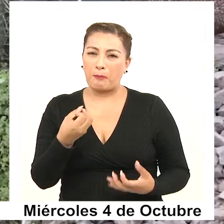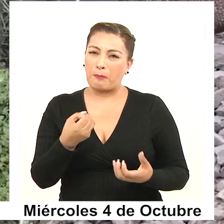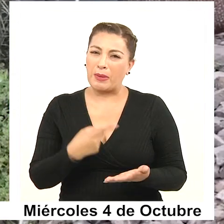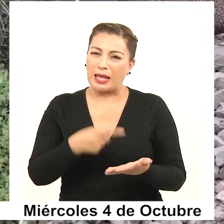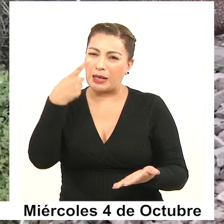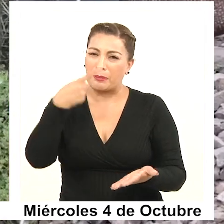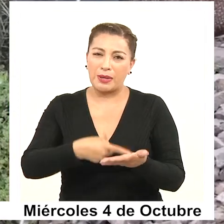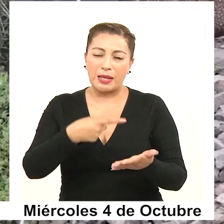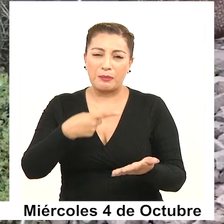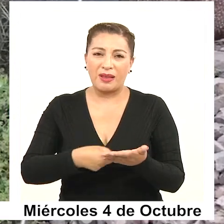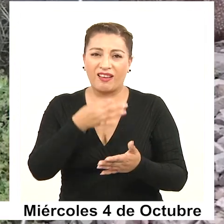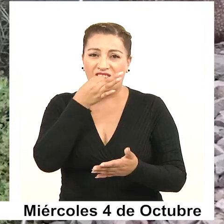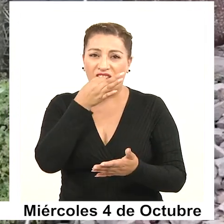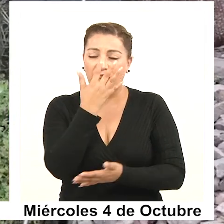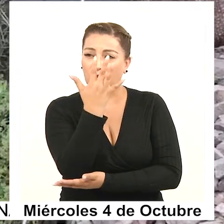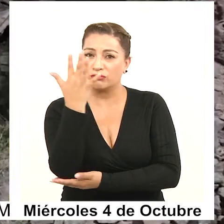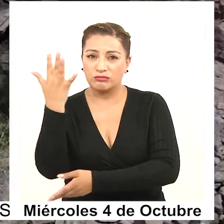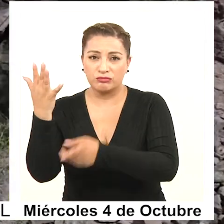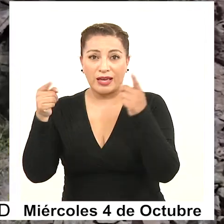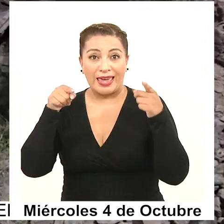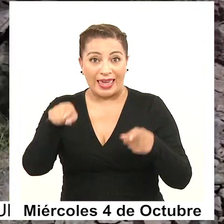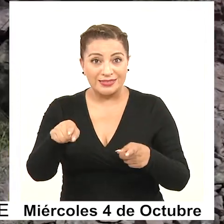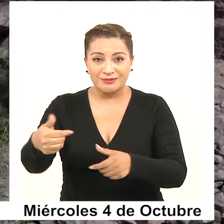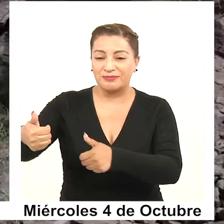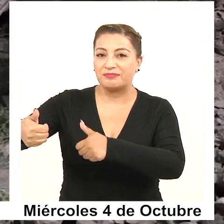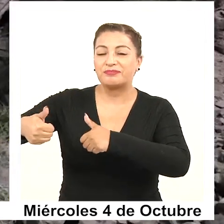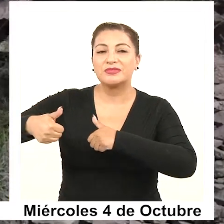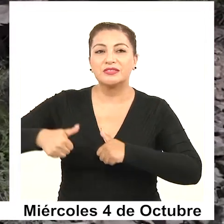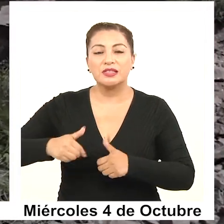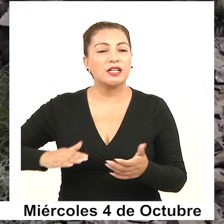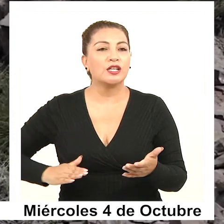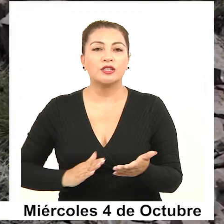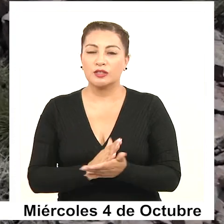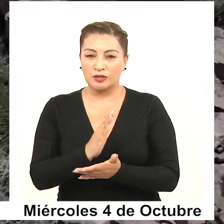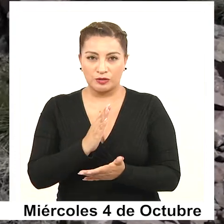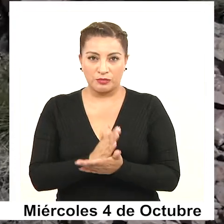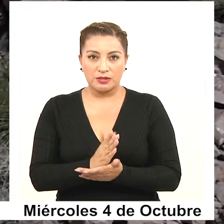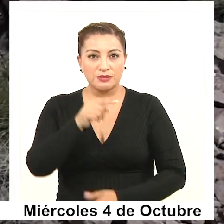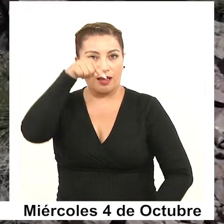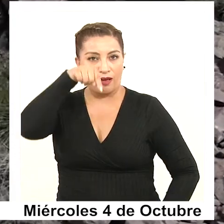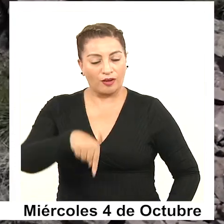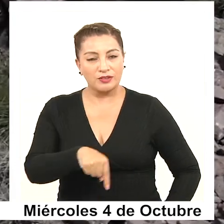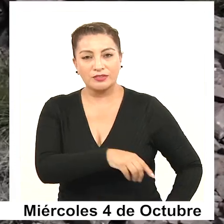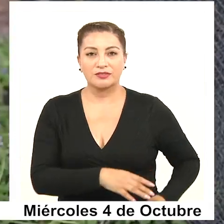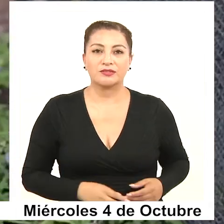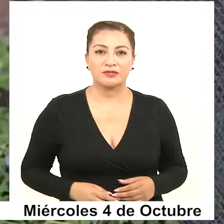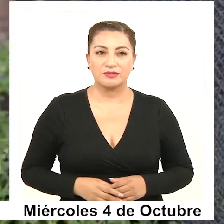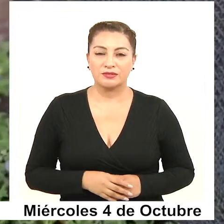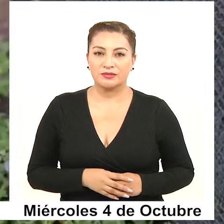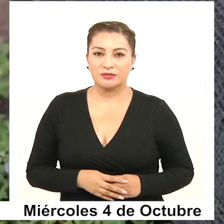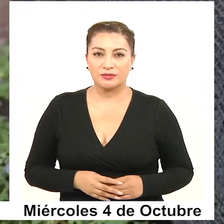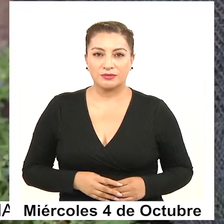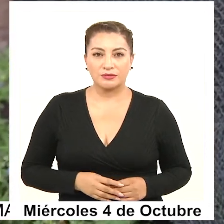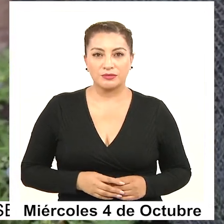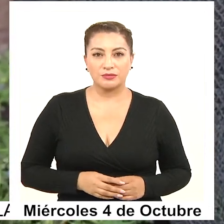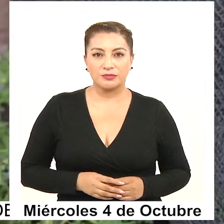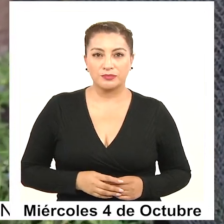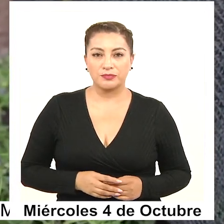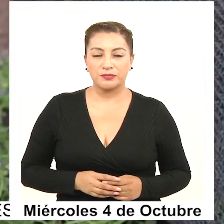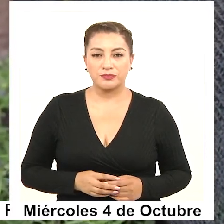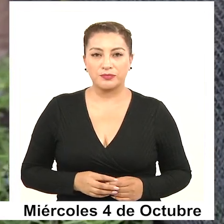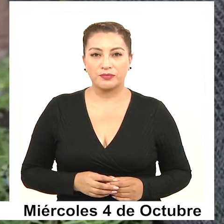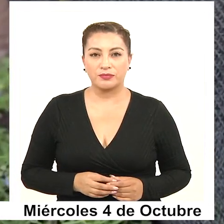de plantas. Ese es el desafío a partir de hoy. Estabilizado.